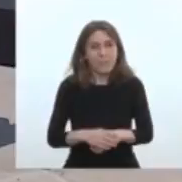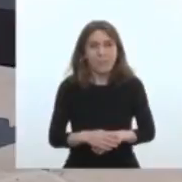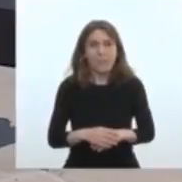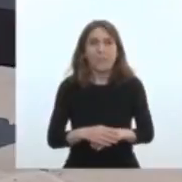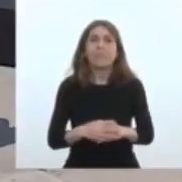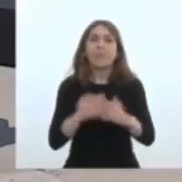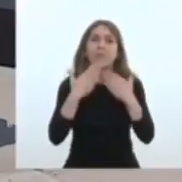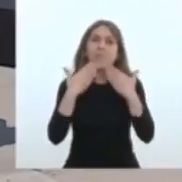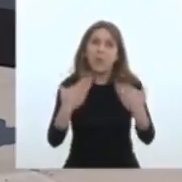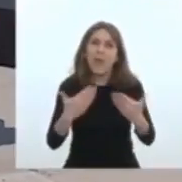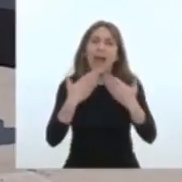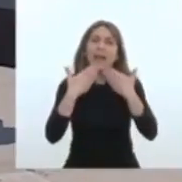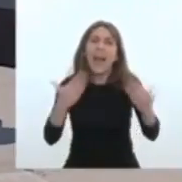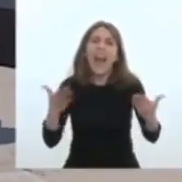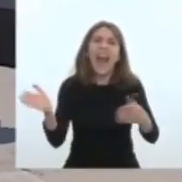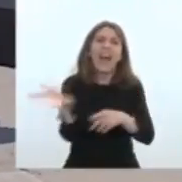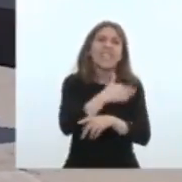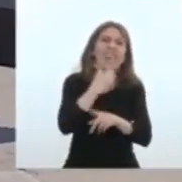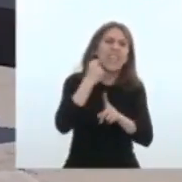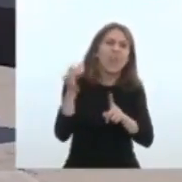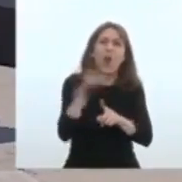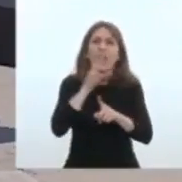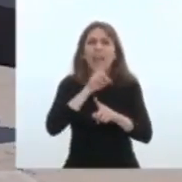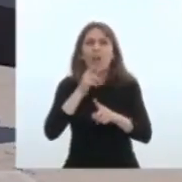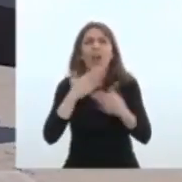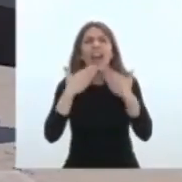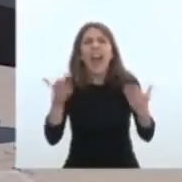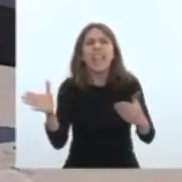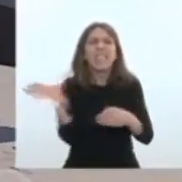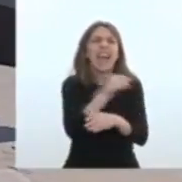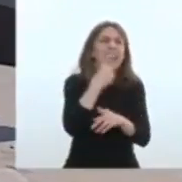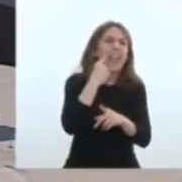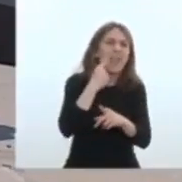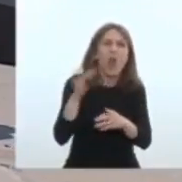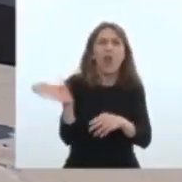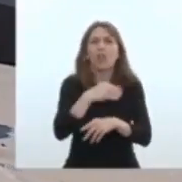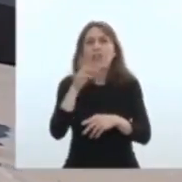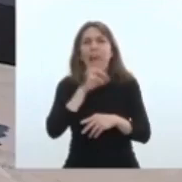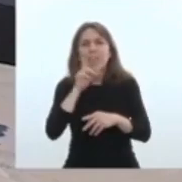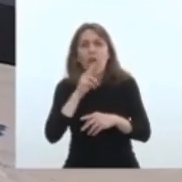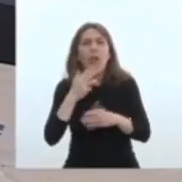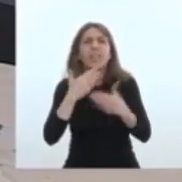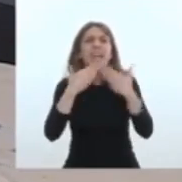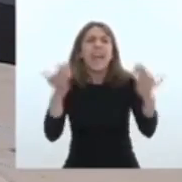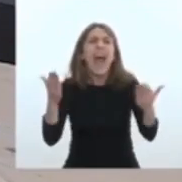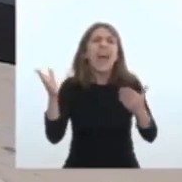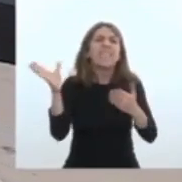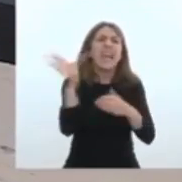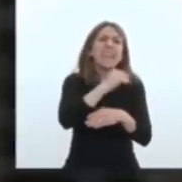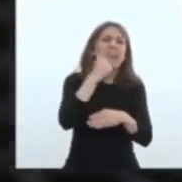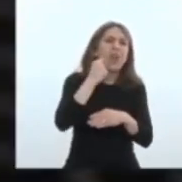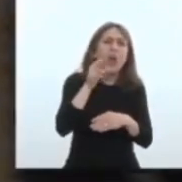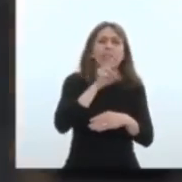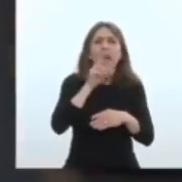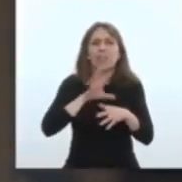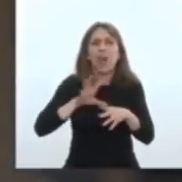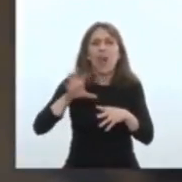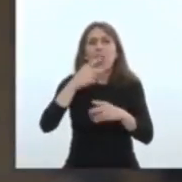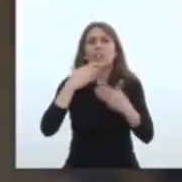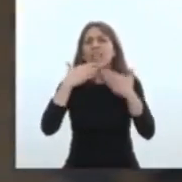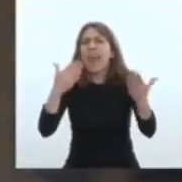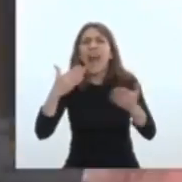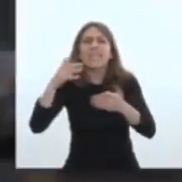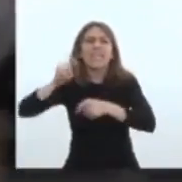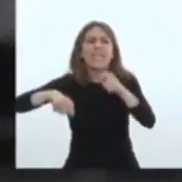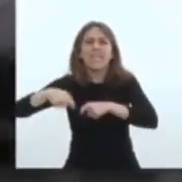muchas gracias gracias a todos a todas las gracias a todos a todas gracias a todos ya todas gracias san